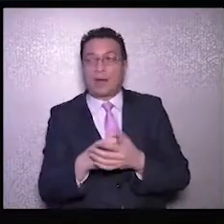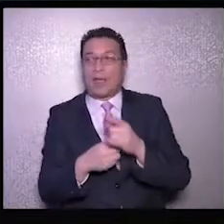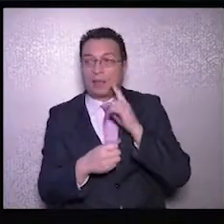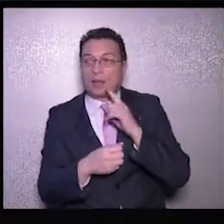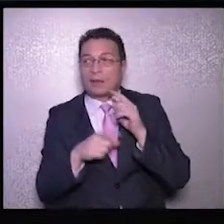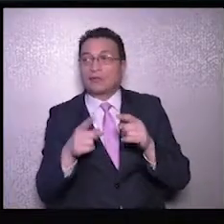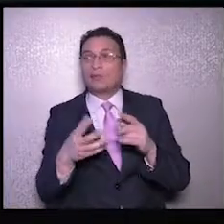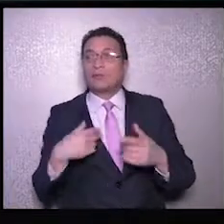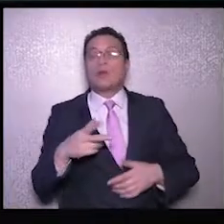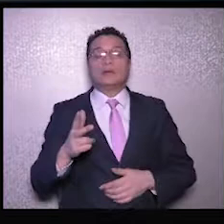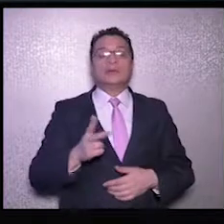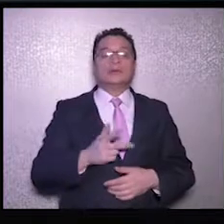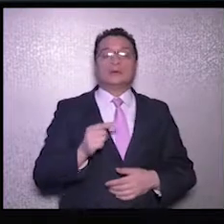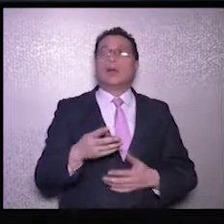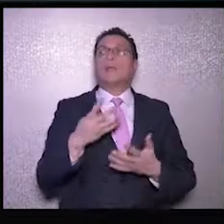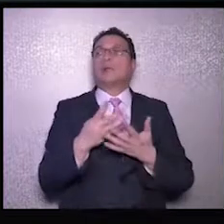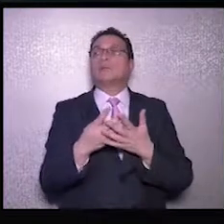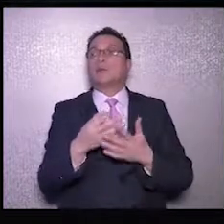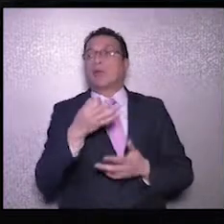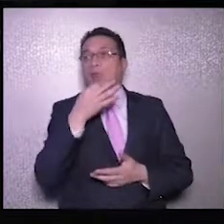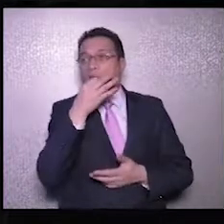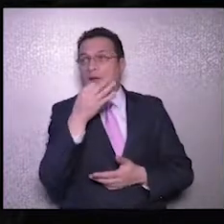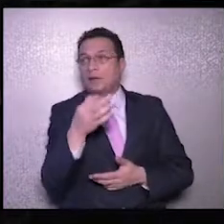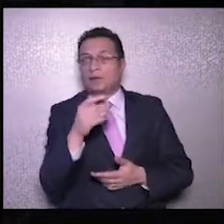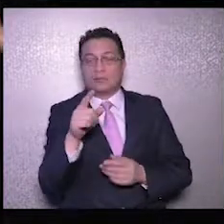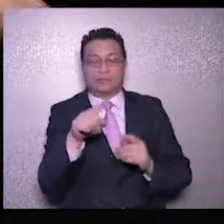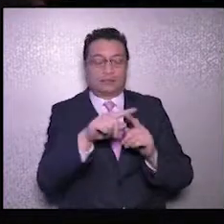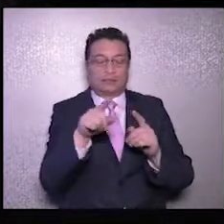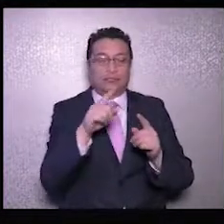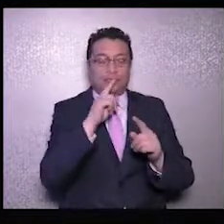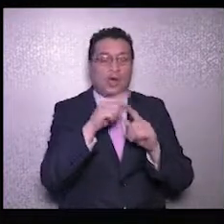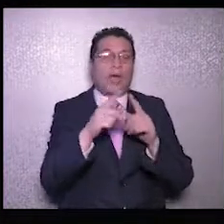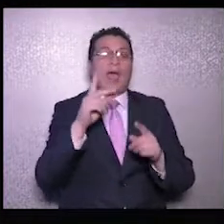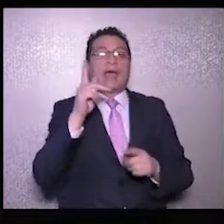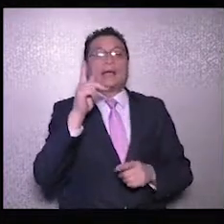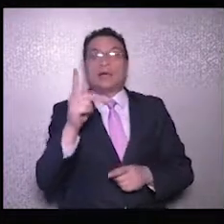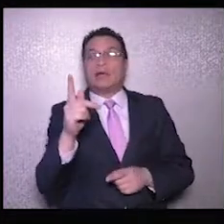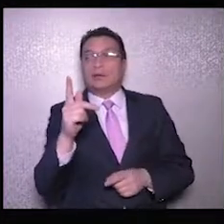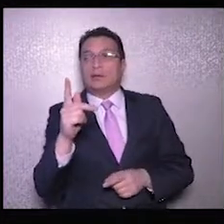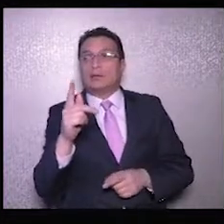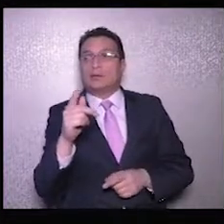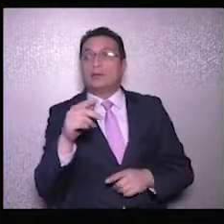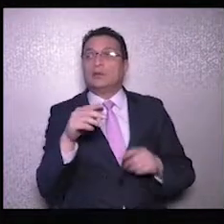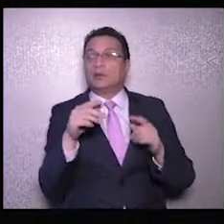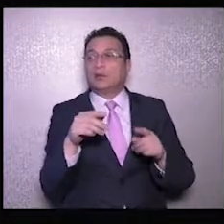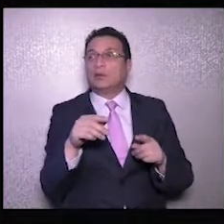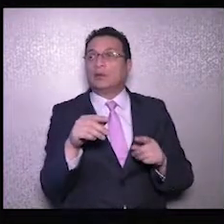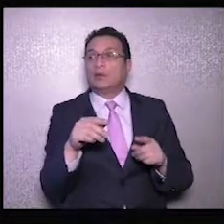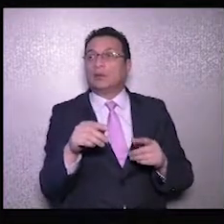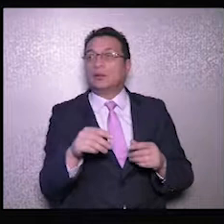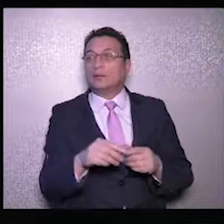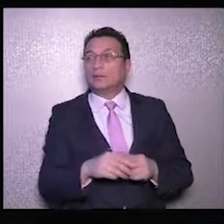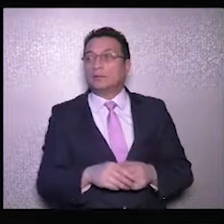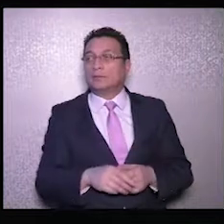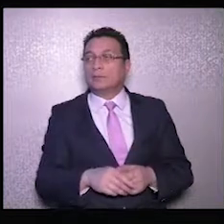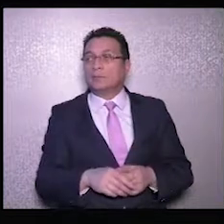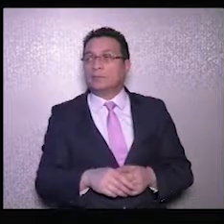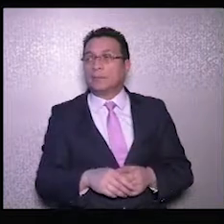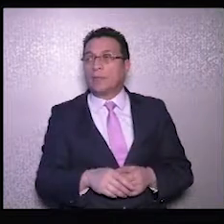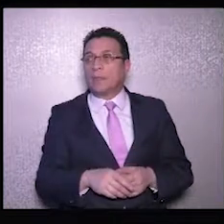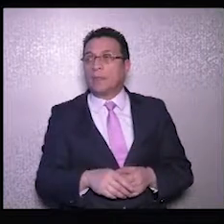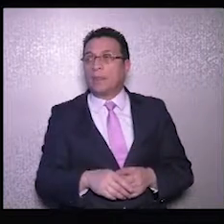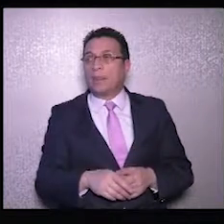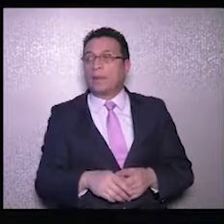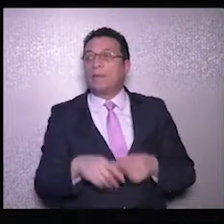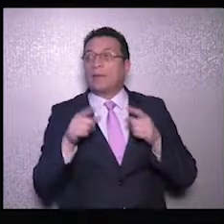nosotros elegantemente en matemática le llamamos el espacio K. Y por eso le ponemos KX, KY, para tratar de parecer inteligente. El